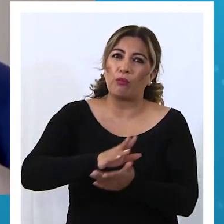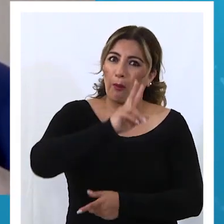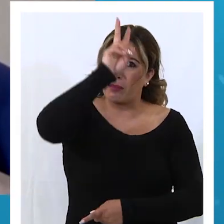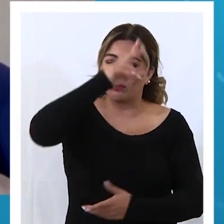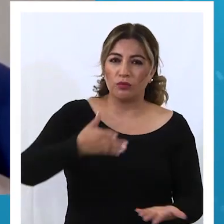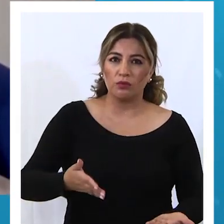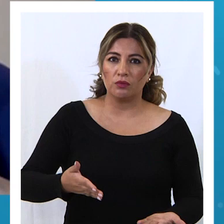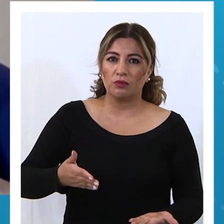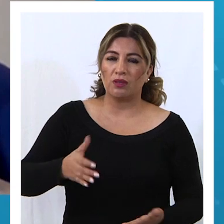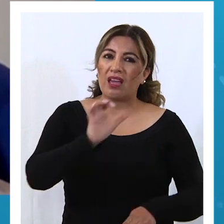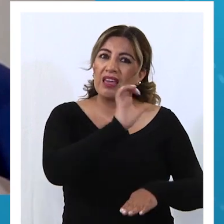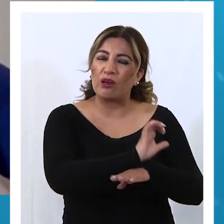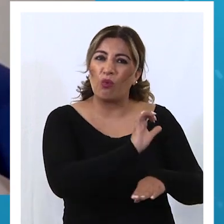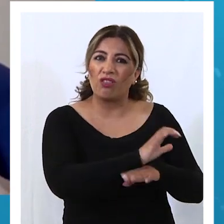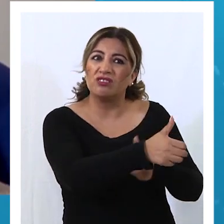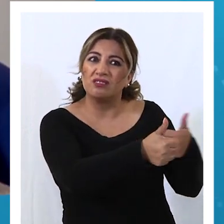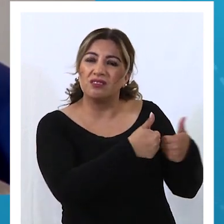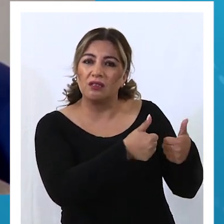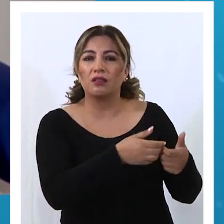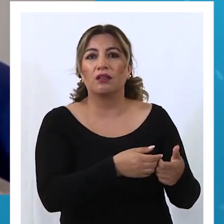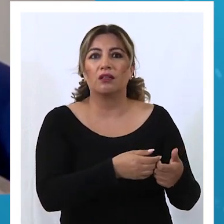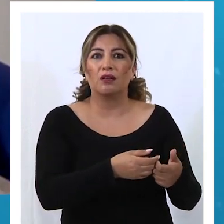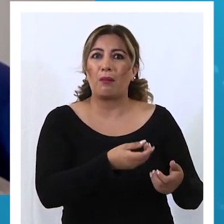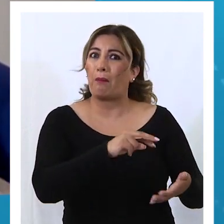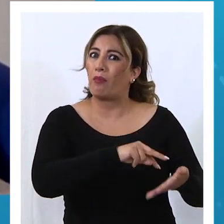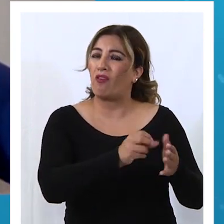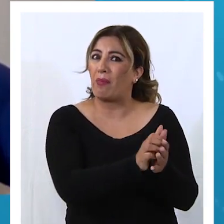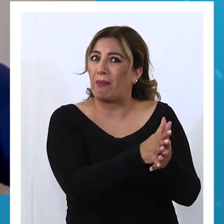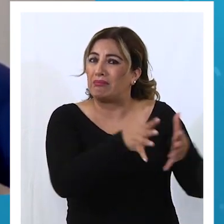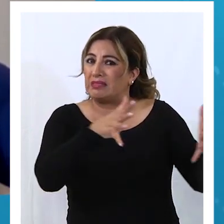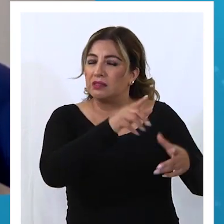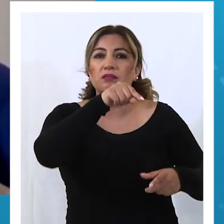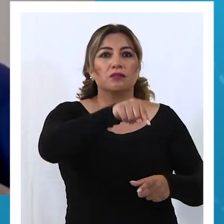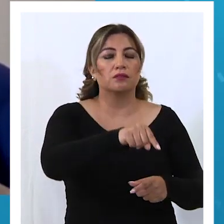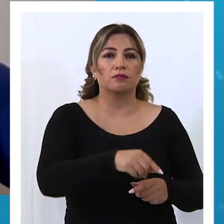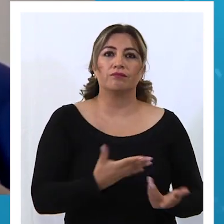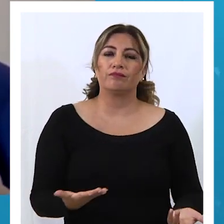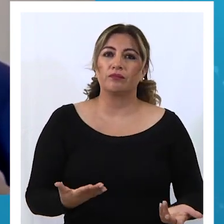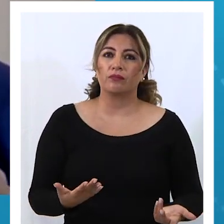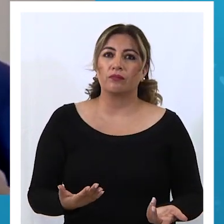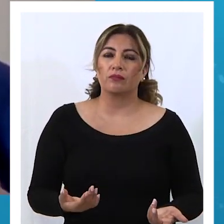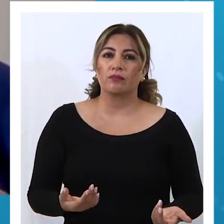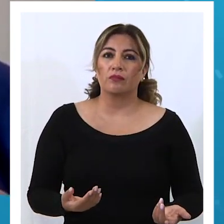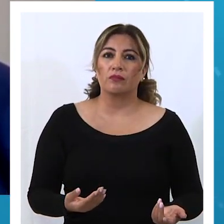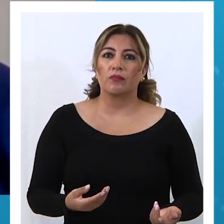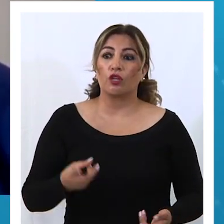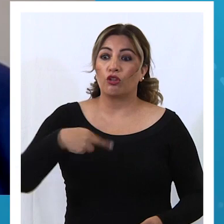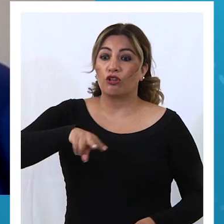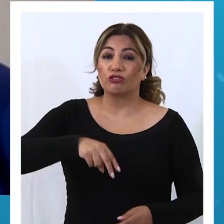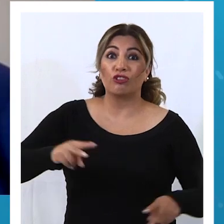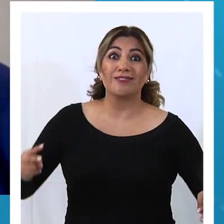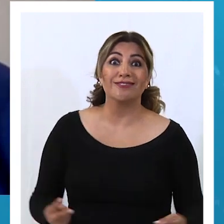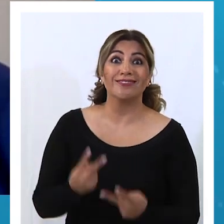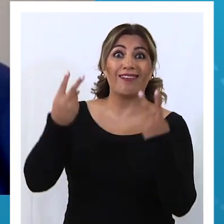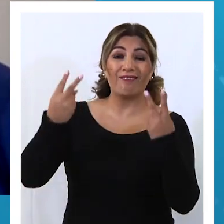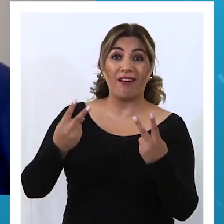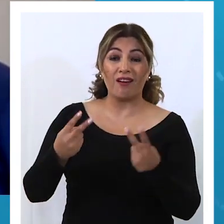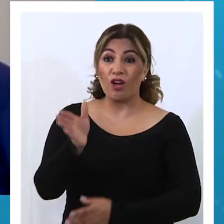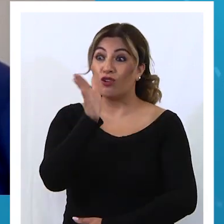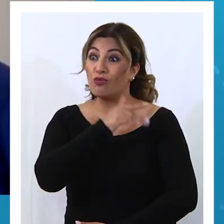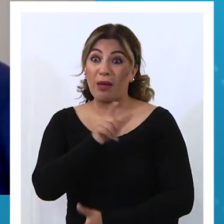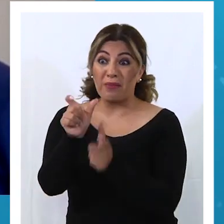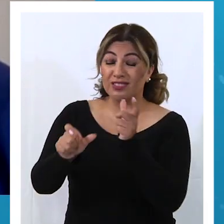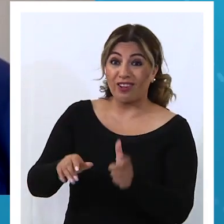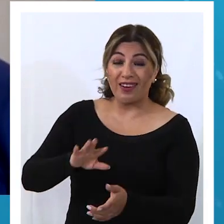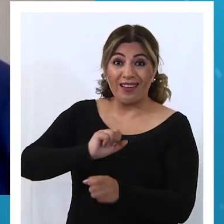Perú, Ecuador, que también está cerca, y no nos podemos aislar, ¿no es cierto? Al final nos podemos librar del virus y decir no tenemos ningún